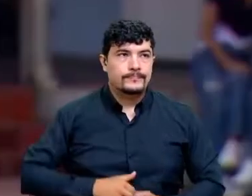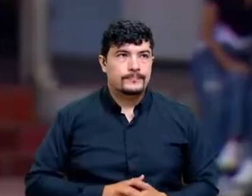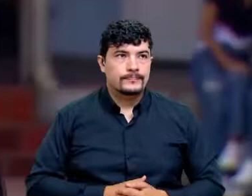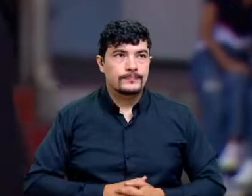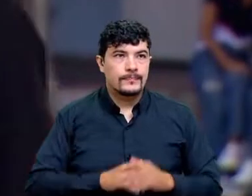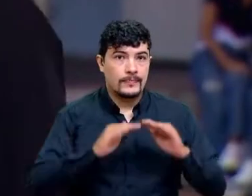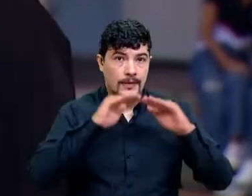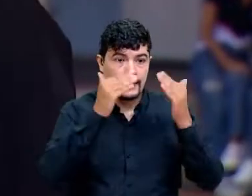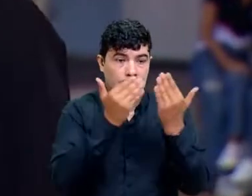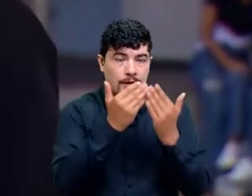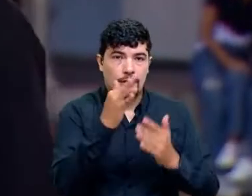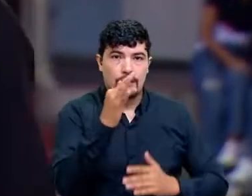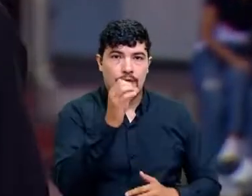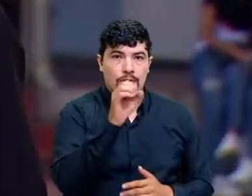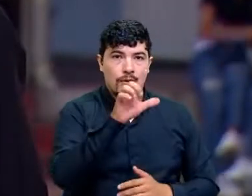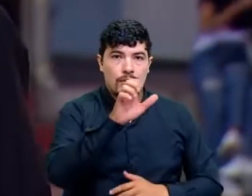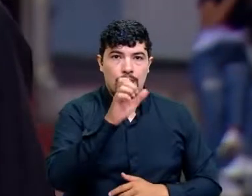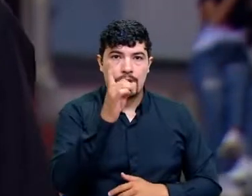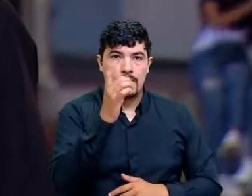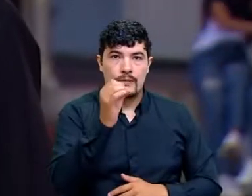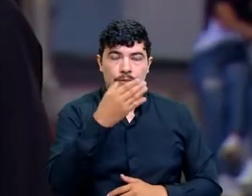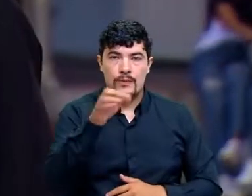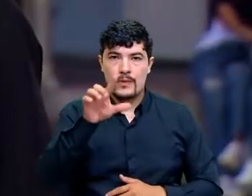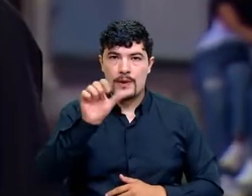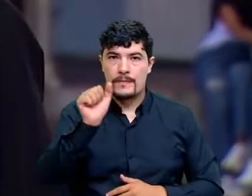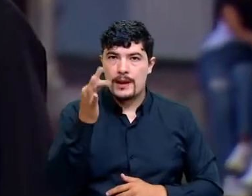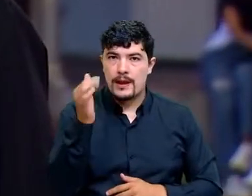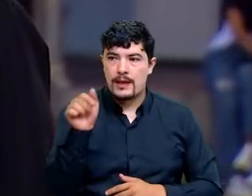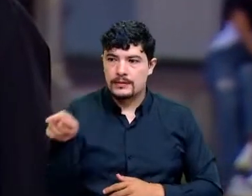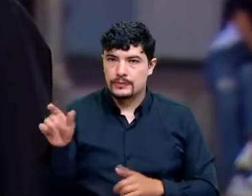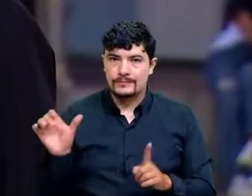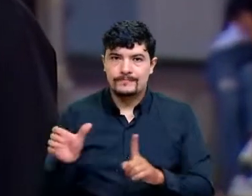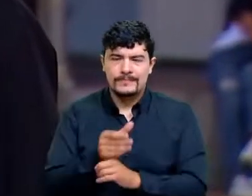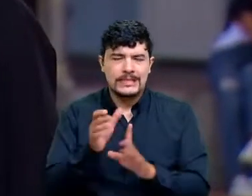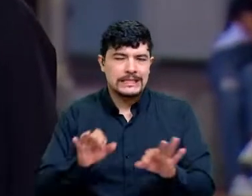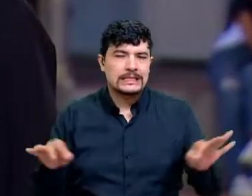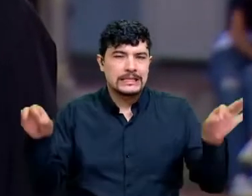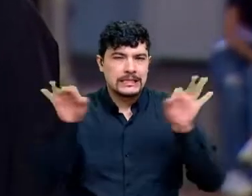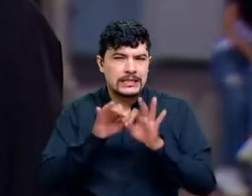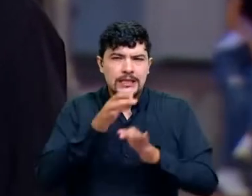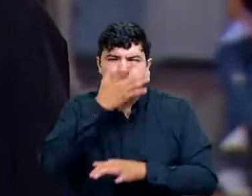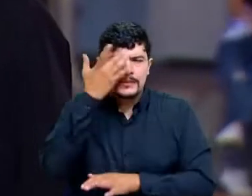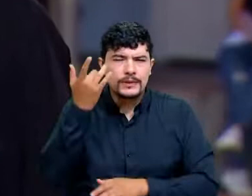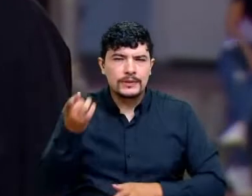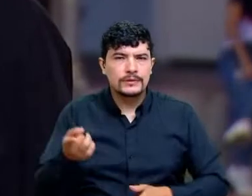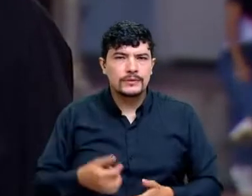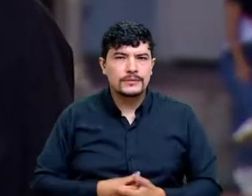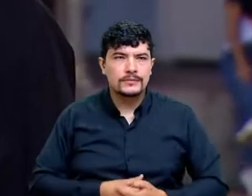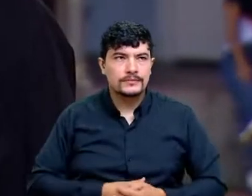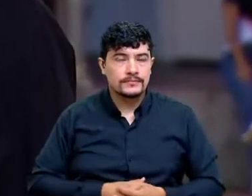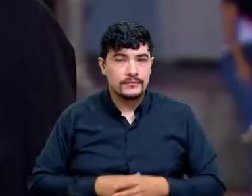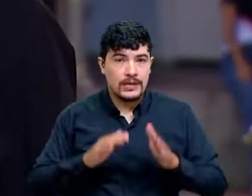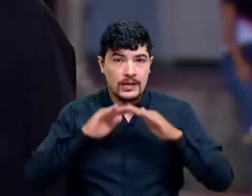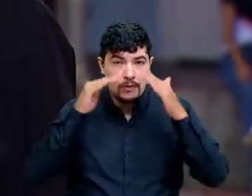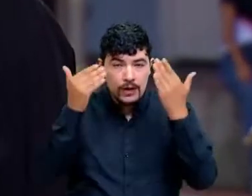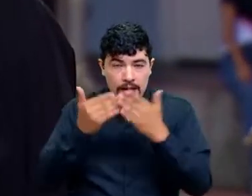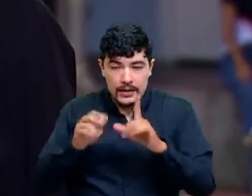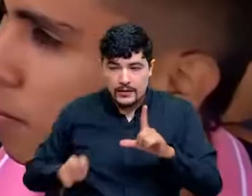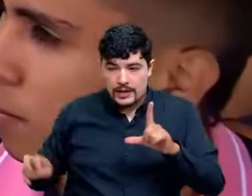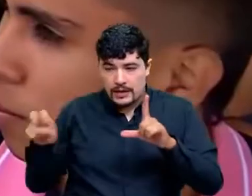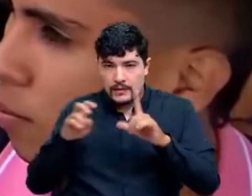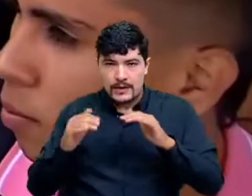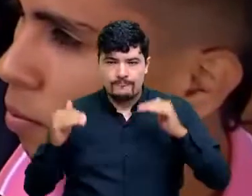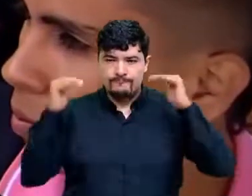Toledo Plata es muy importante estos logros porque estamos haciendo una apuesta a colocar el colegio en un alto